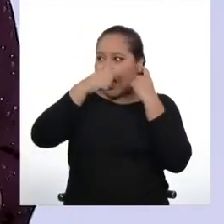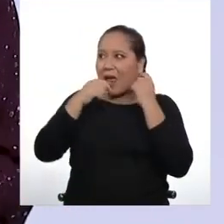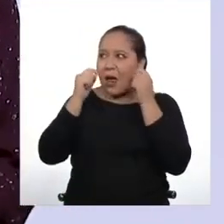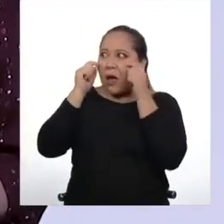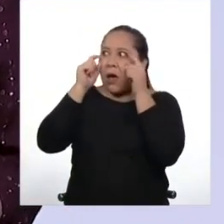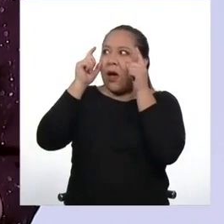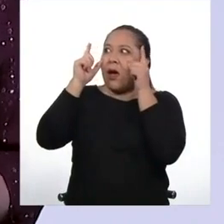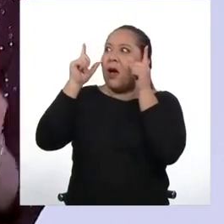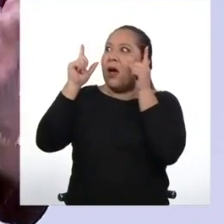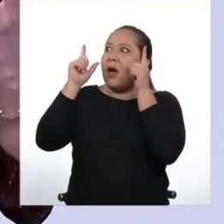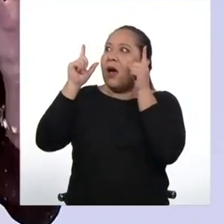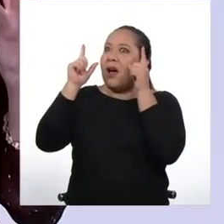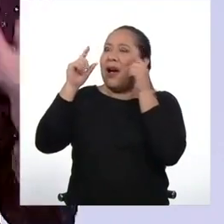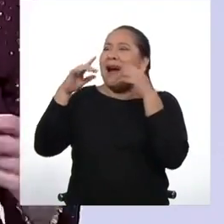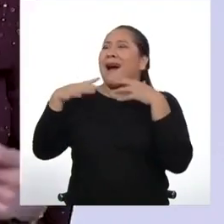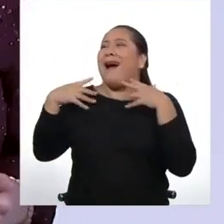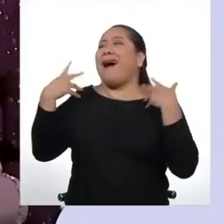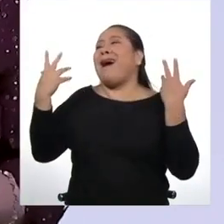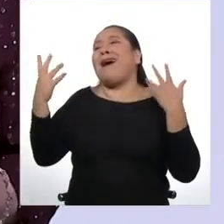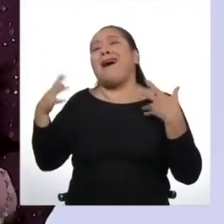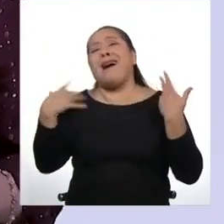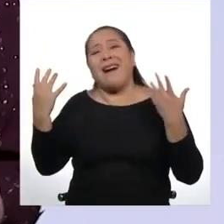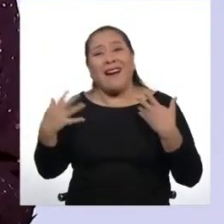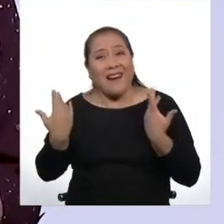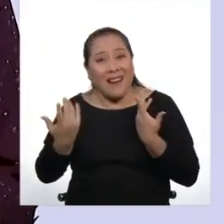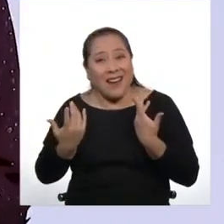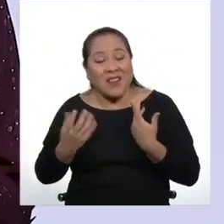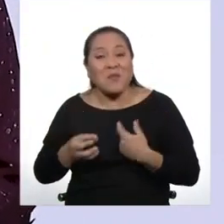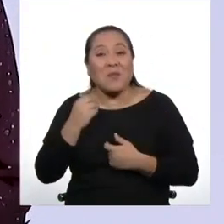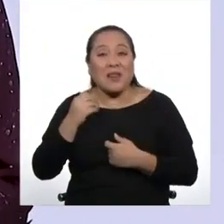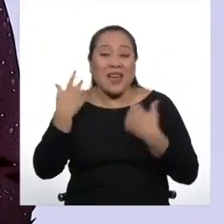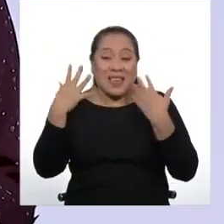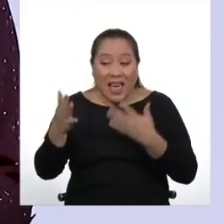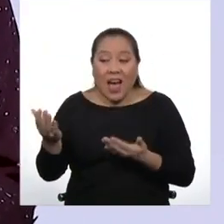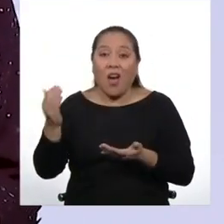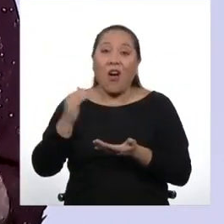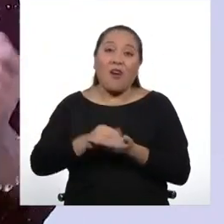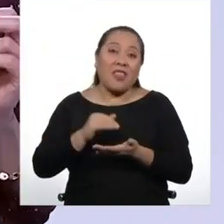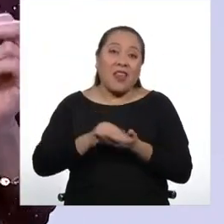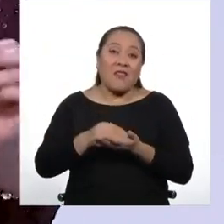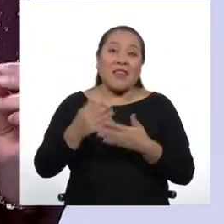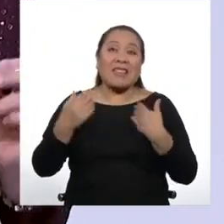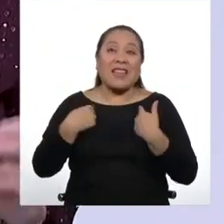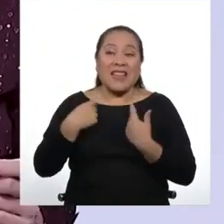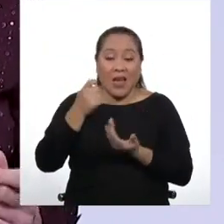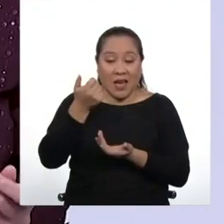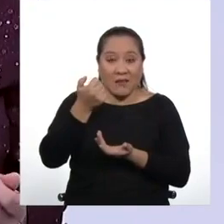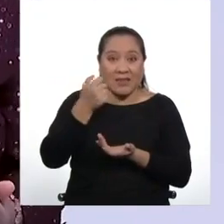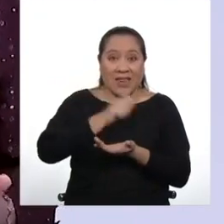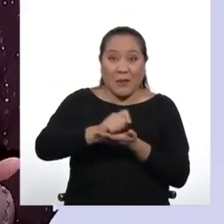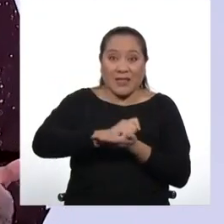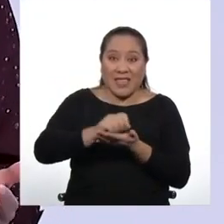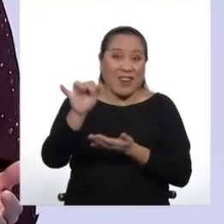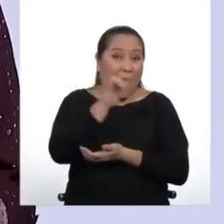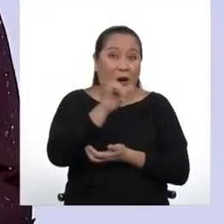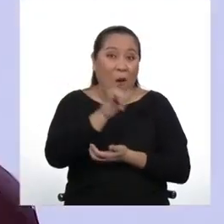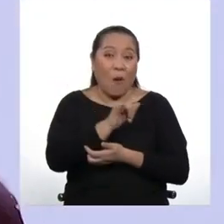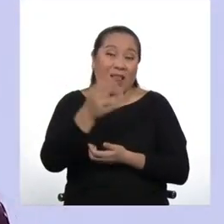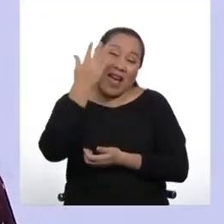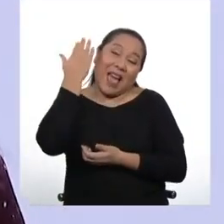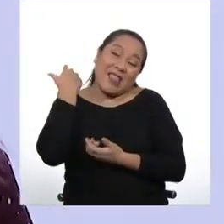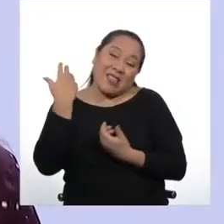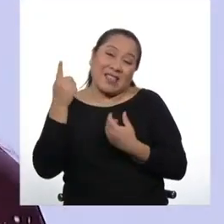sorpresa, pero luego fue de felicidad, porque había recuperado un lapicero exactamente igual al que